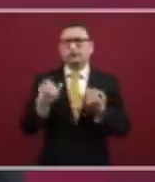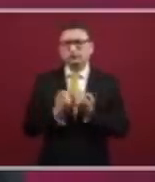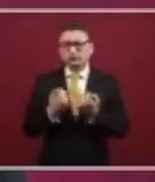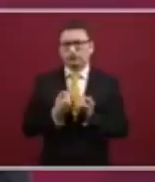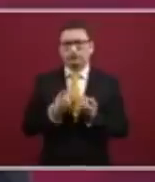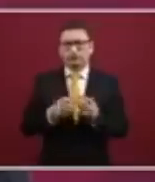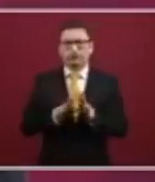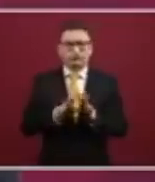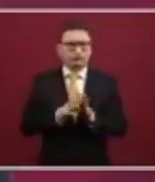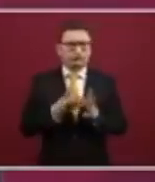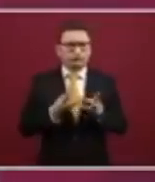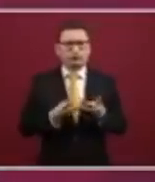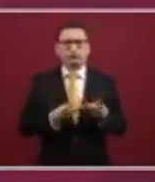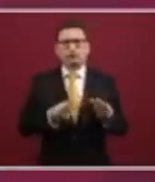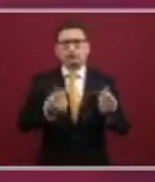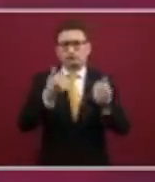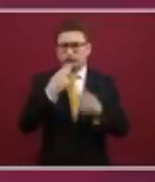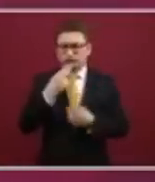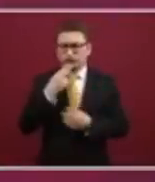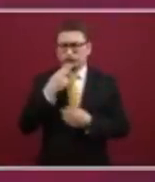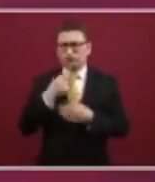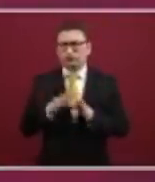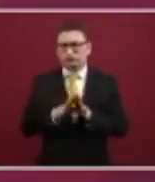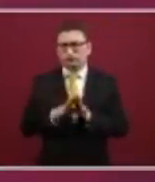van ejerciendo